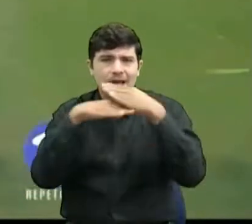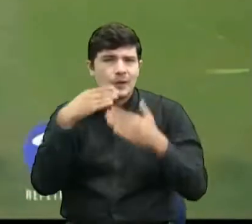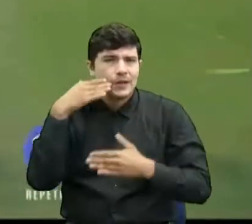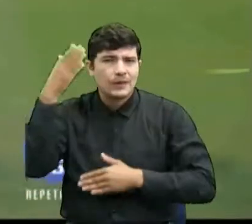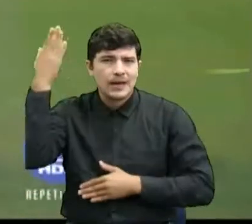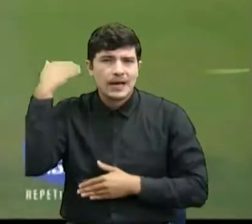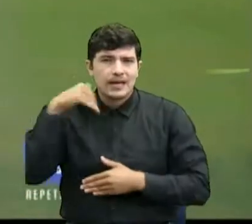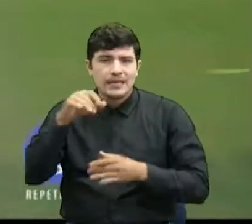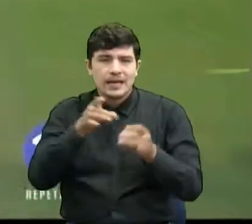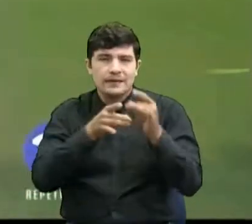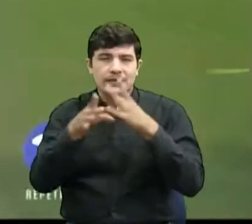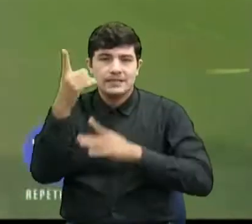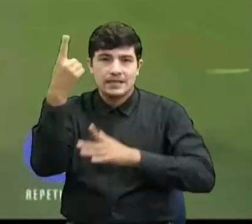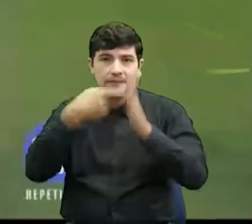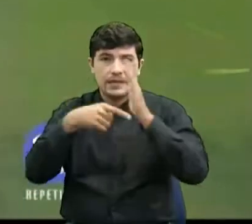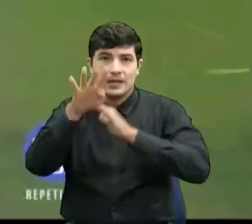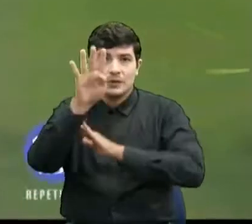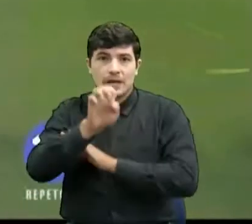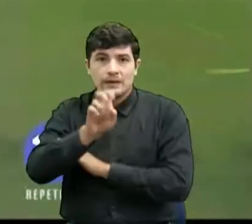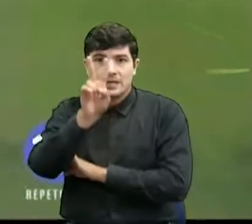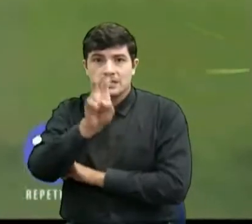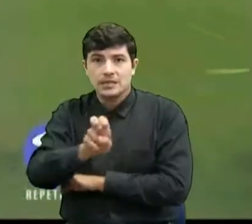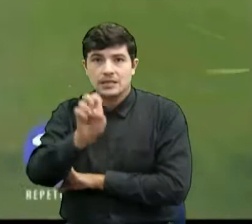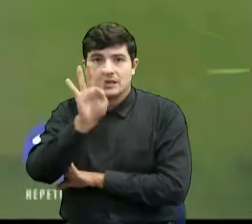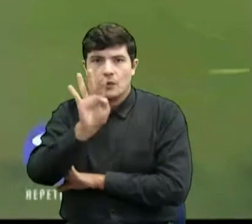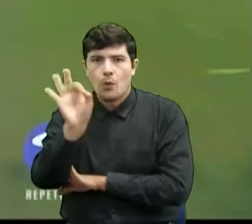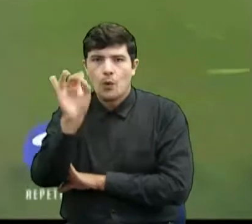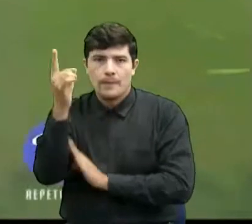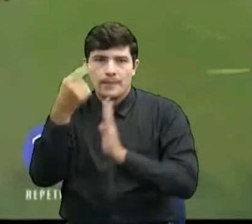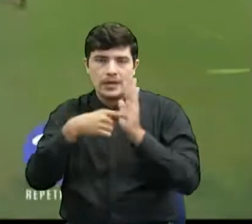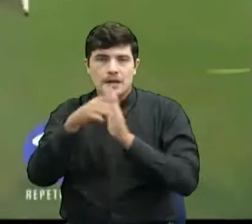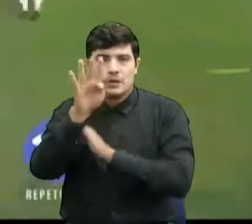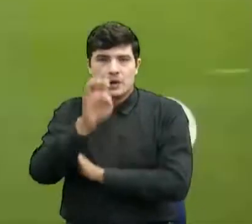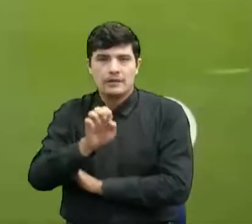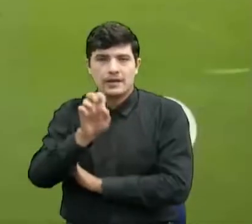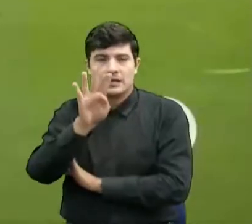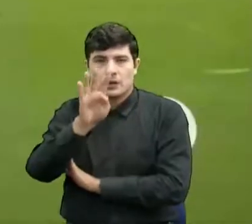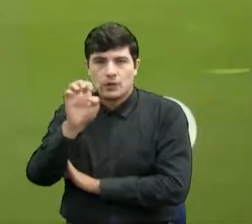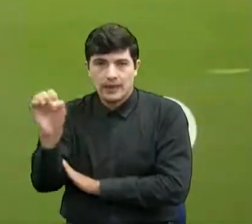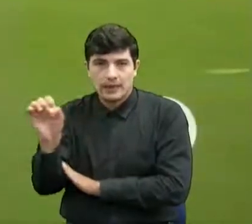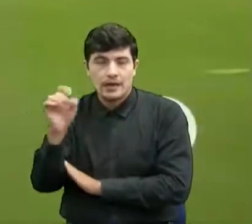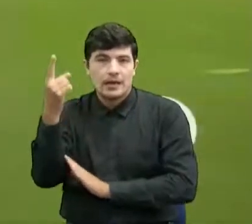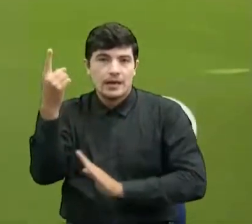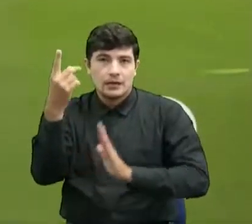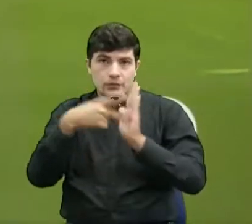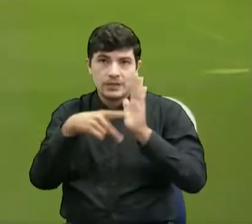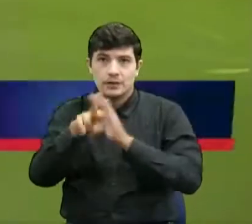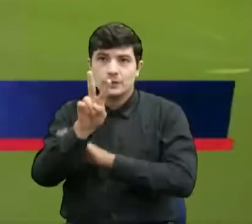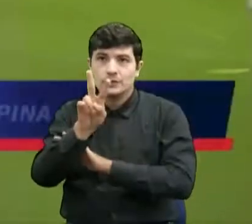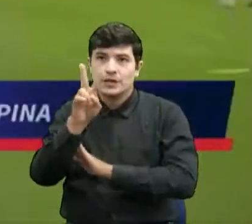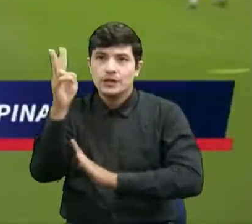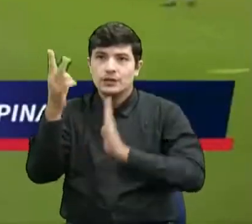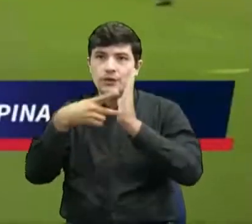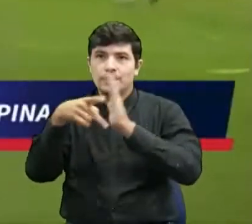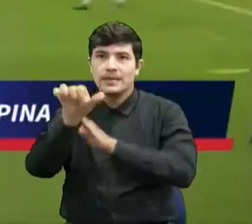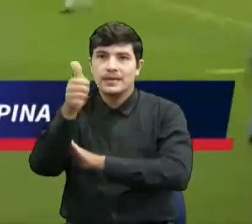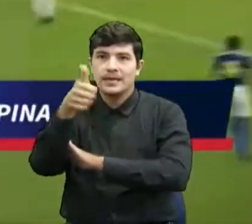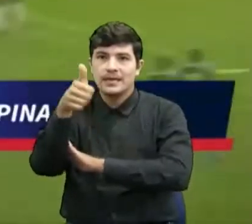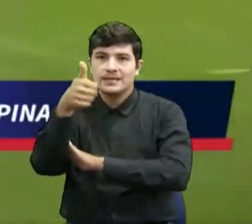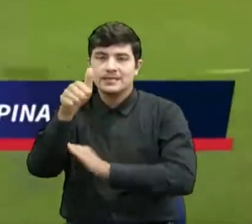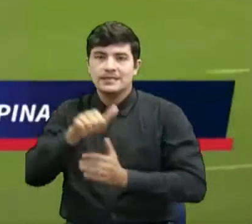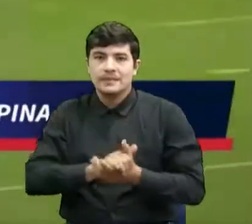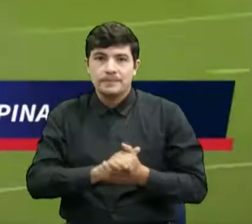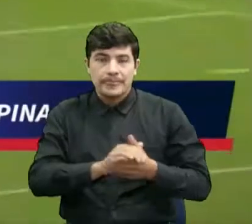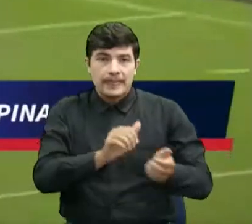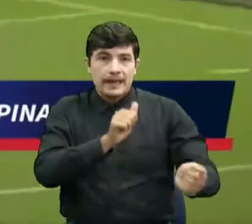las eliminatorias de 1974, 1990, 2002 y 2010. Por la clasificación